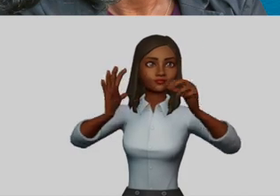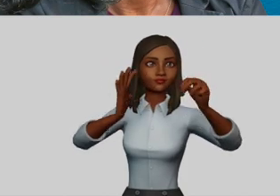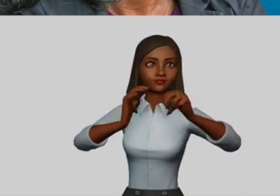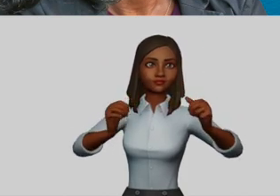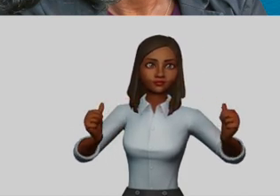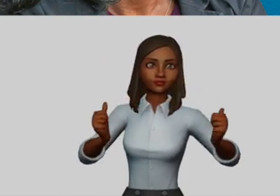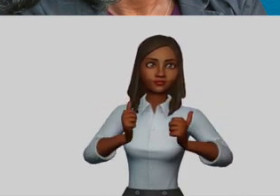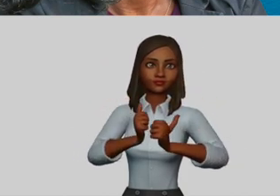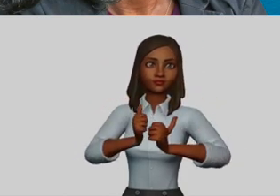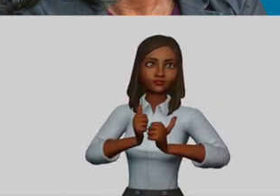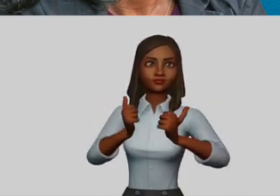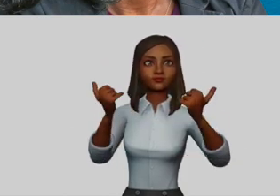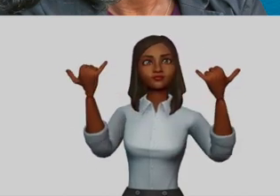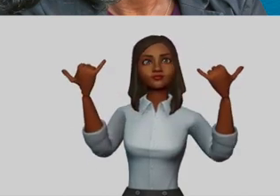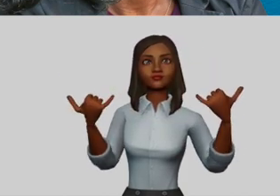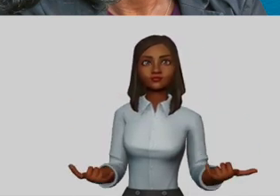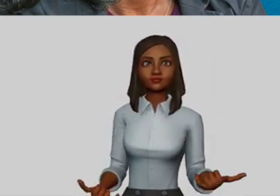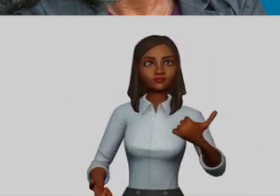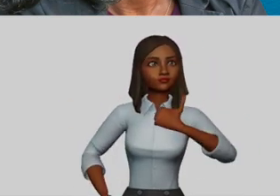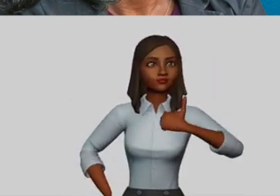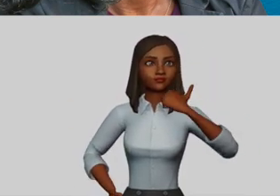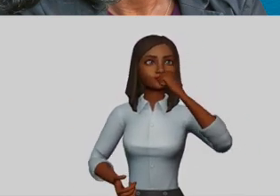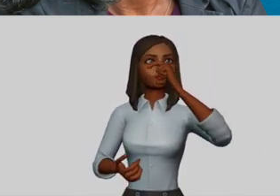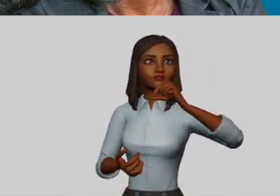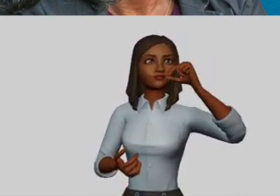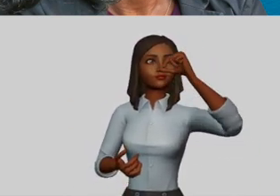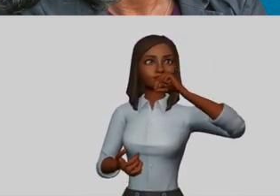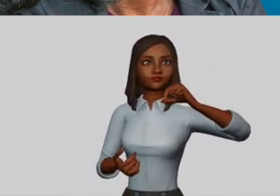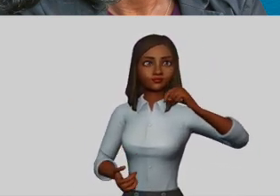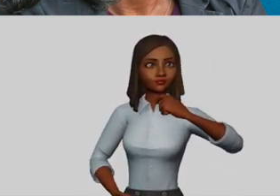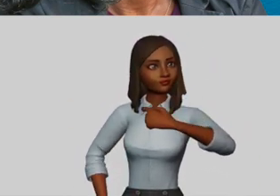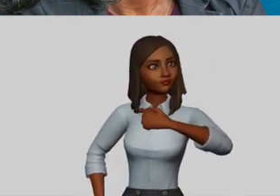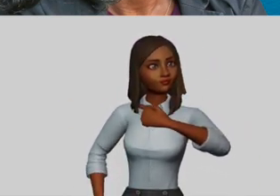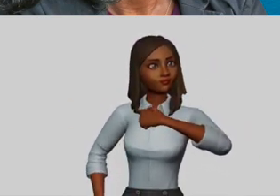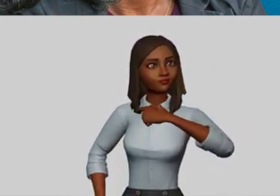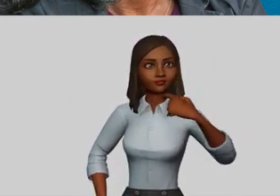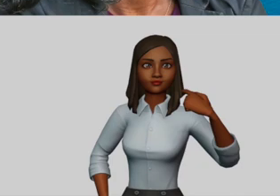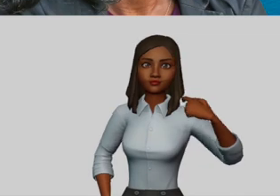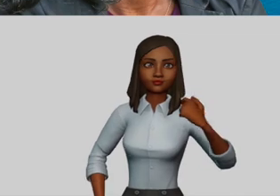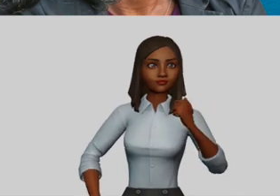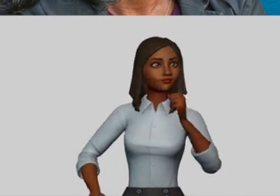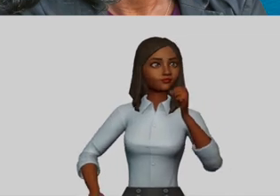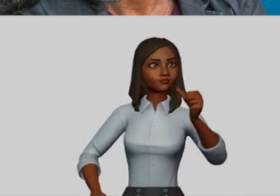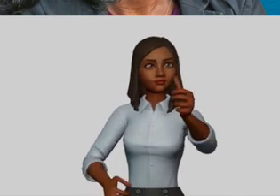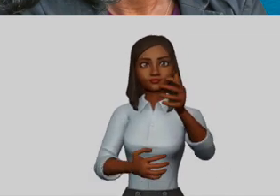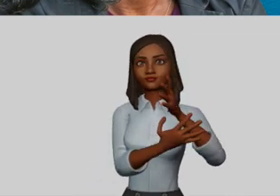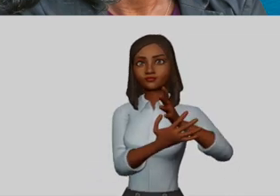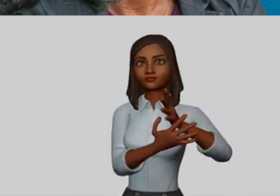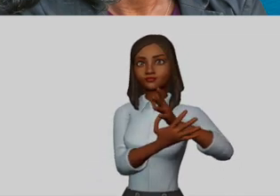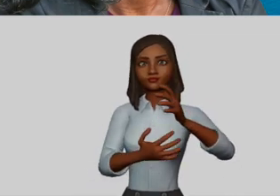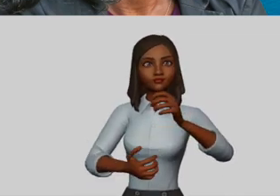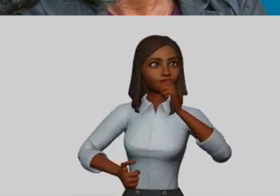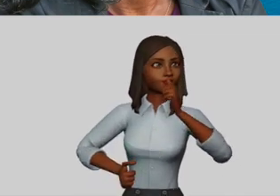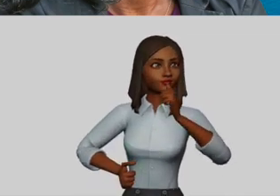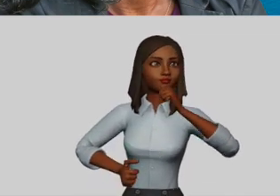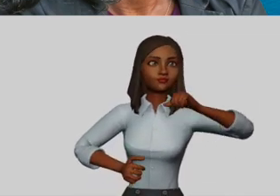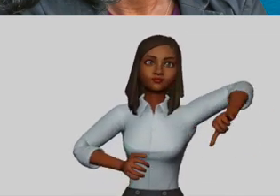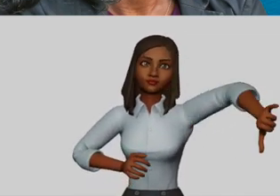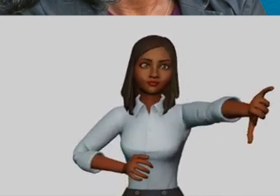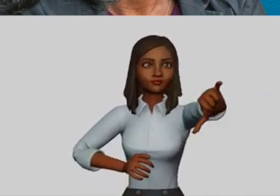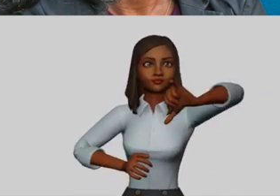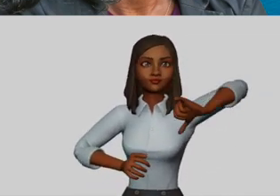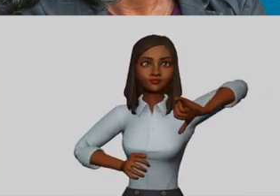mía. No, nosotros estamos ready. Nosotros la plataforma queremos integrarla a ciertos